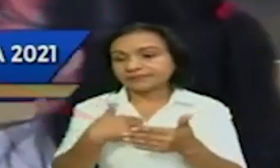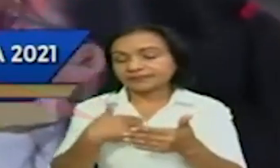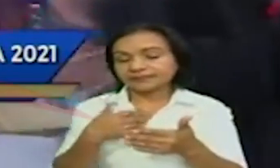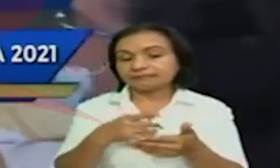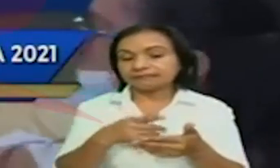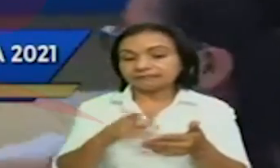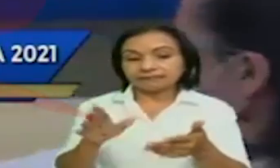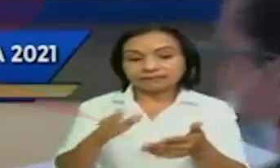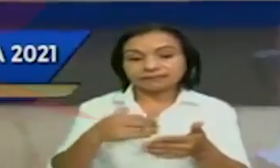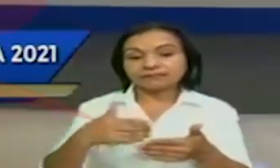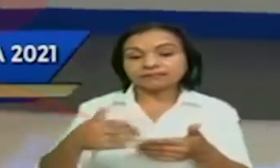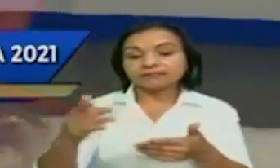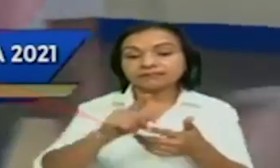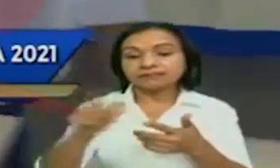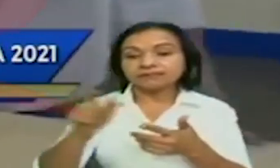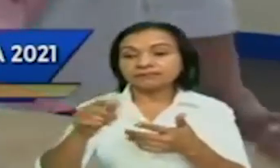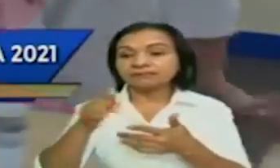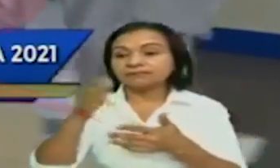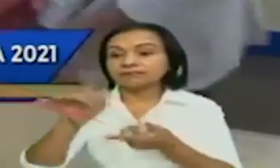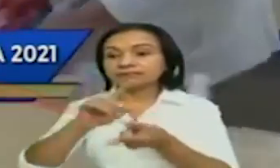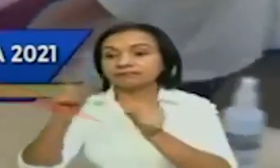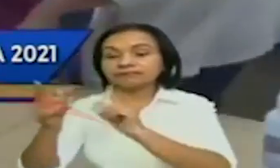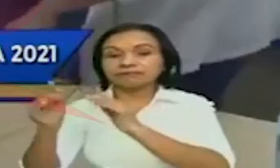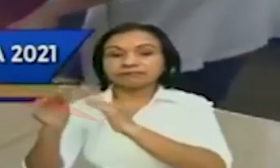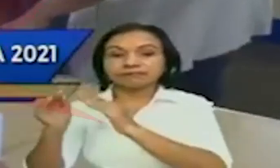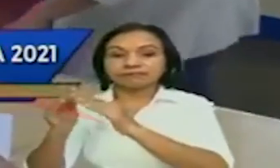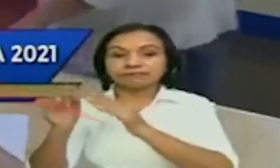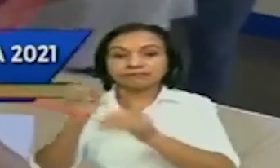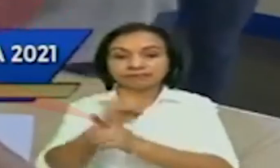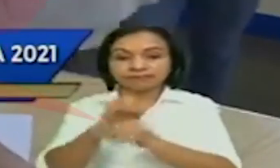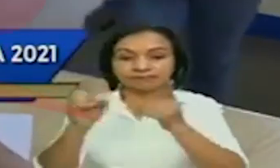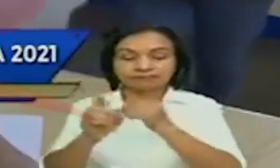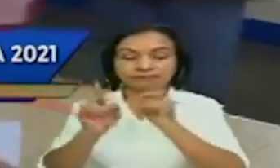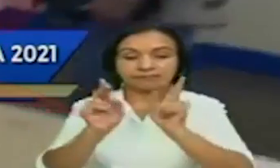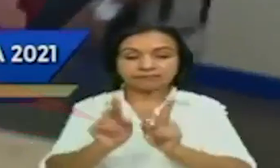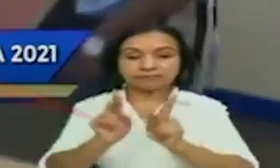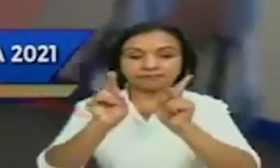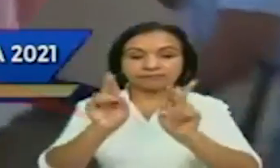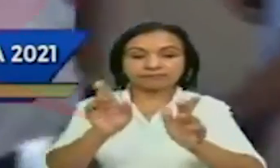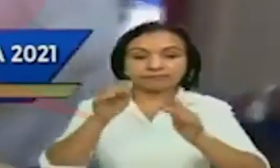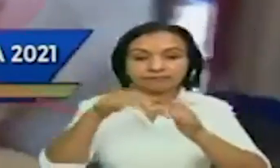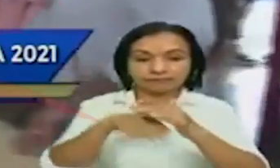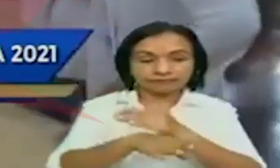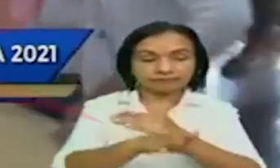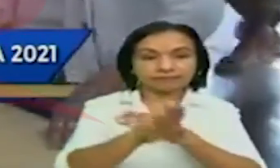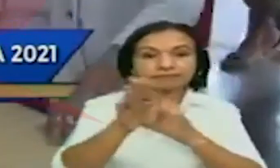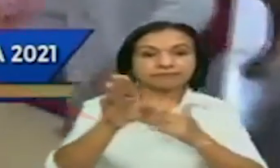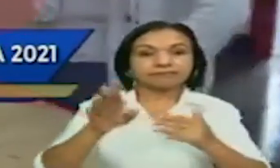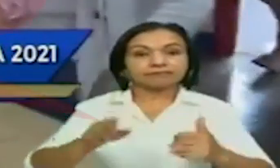inscripción de candidatos a presidentes, vicepresidentes, diputado ante la Asamblea Nacional